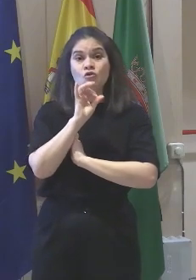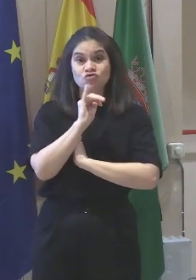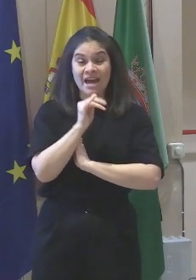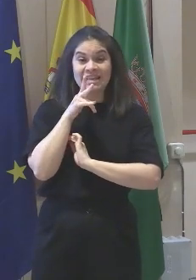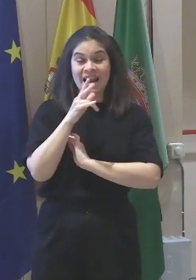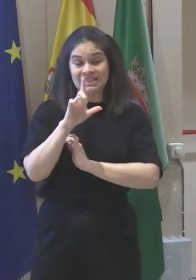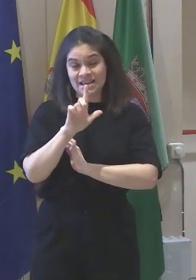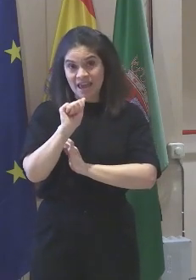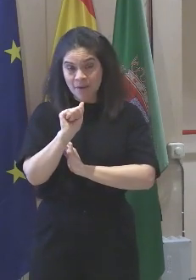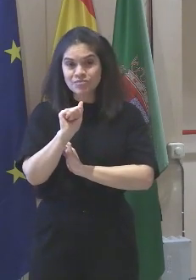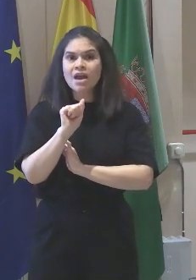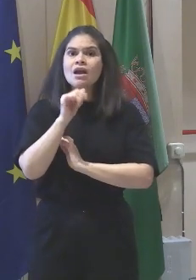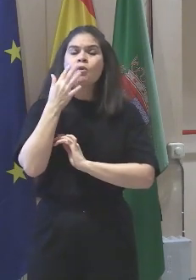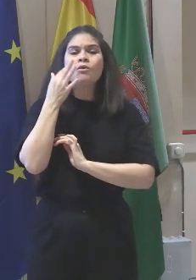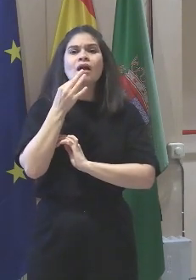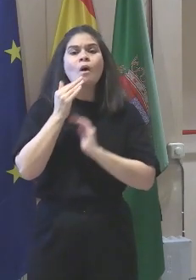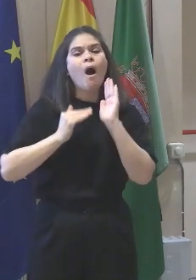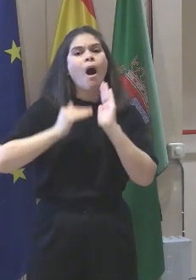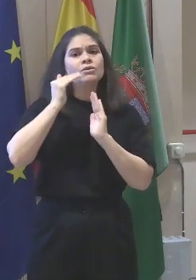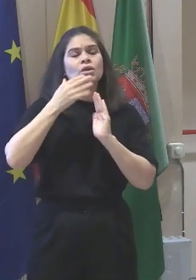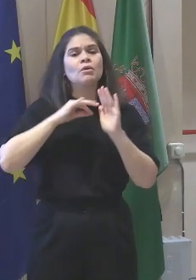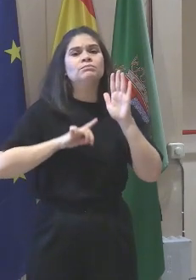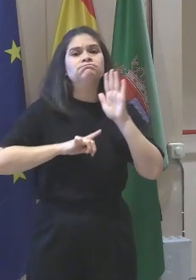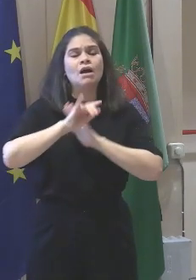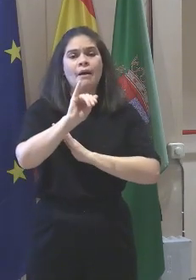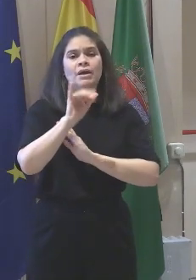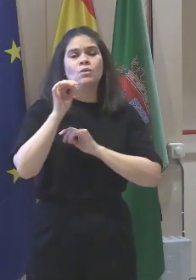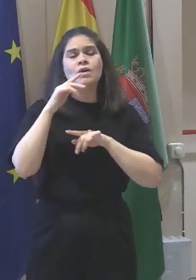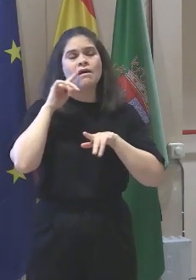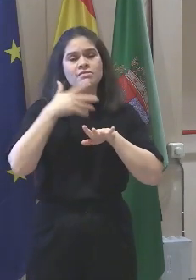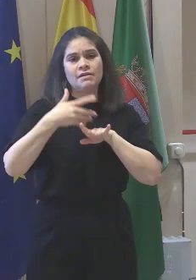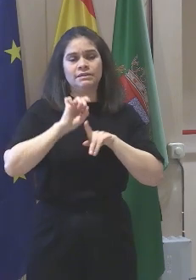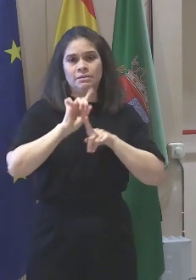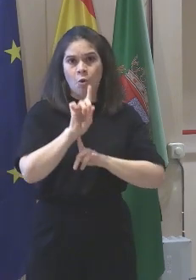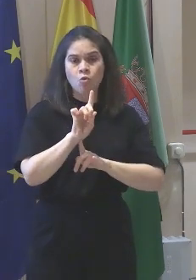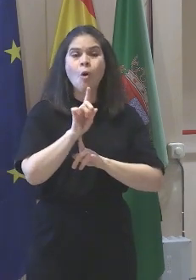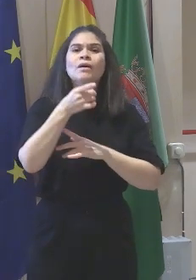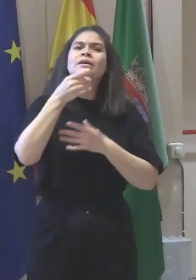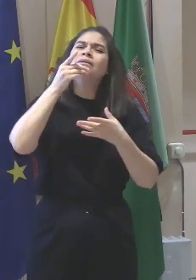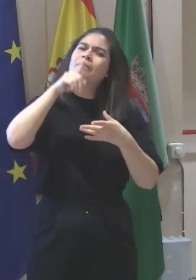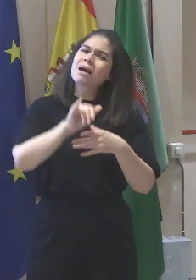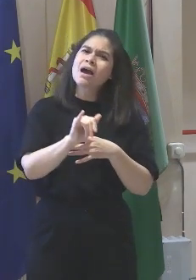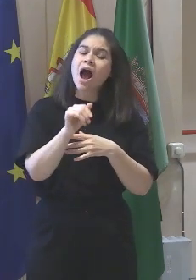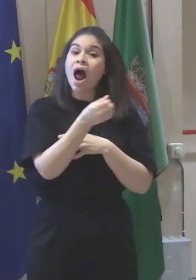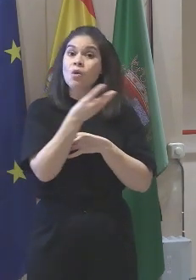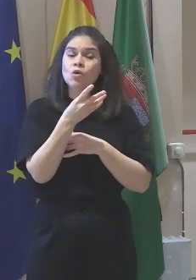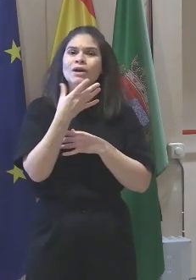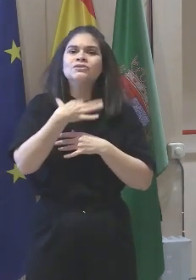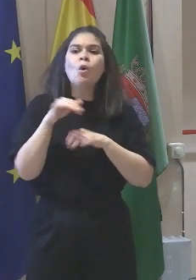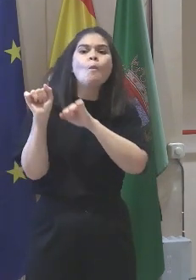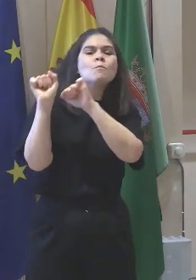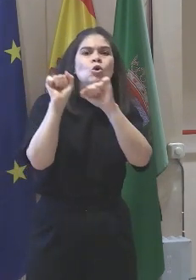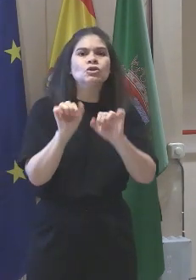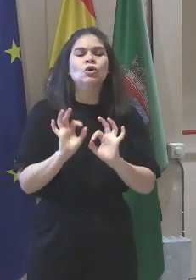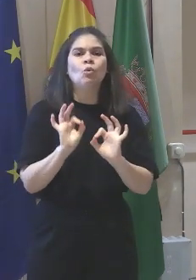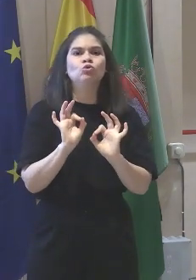riesgo medio o alto de desarrollar una diabetes tipo 1 e incluso hay tipos de HLA que van a ser protectores frente a la